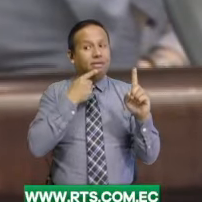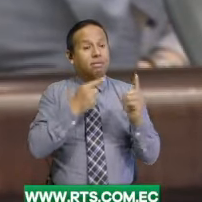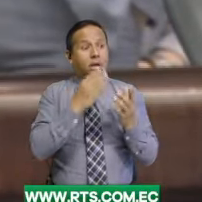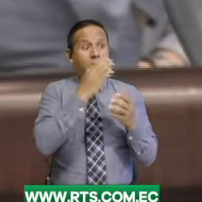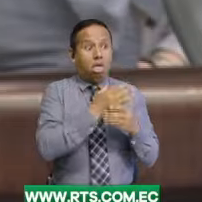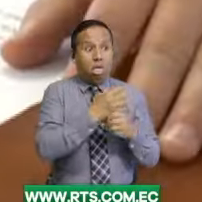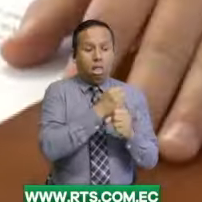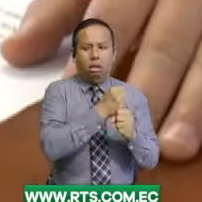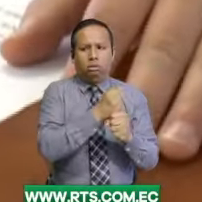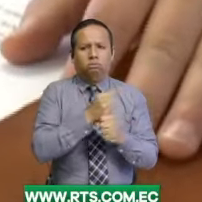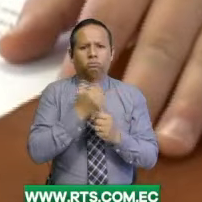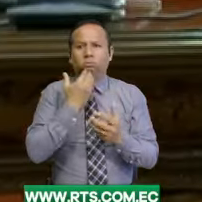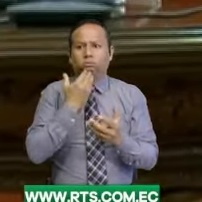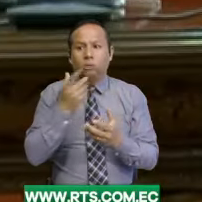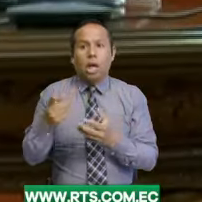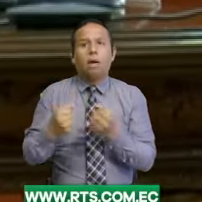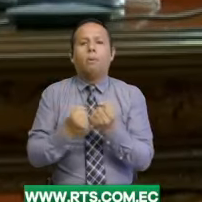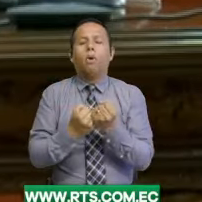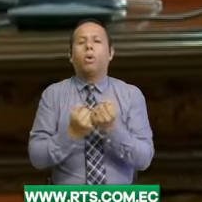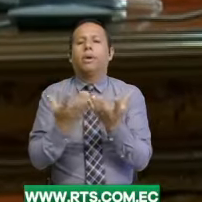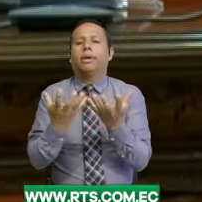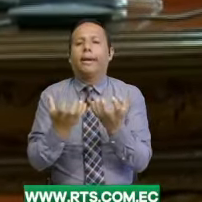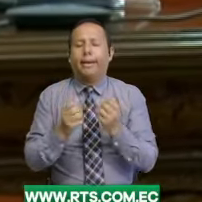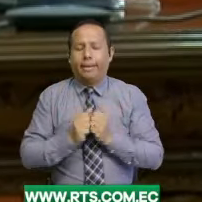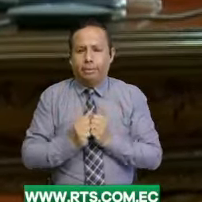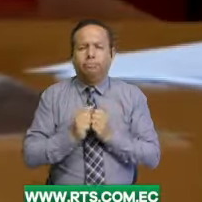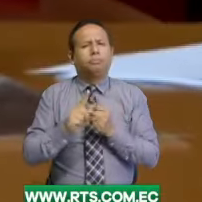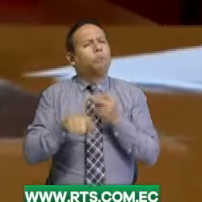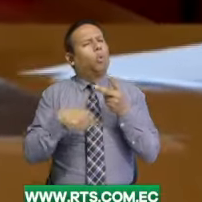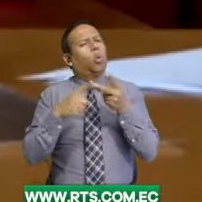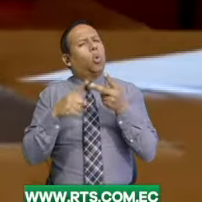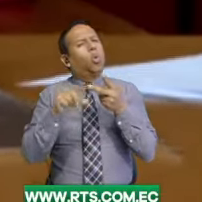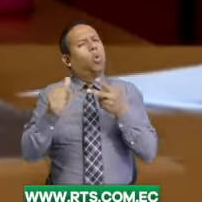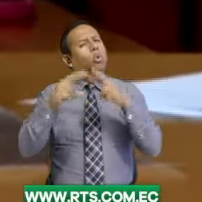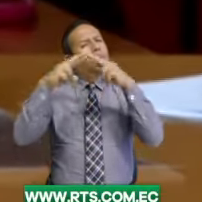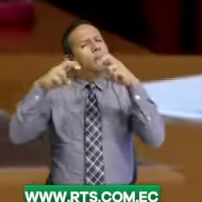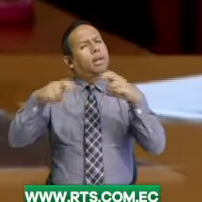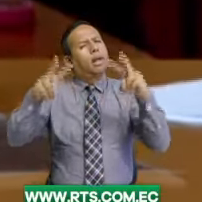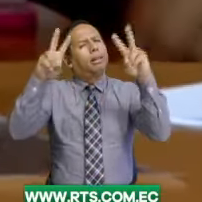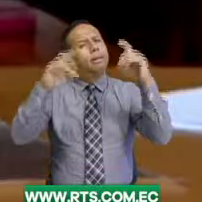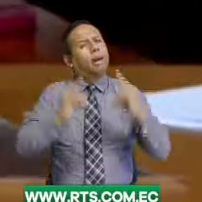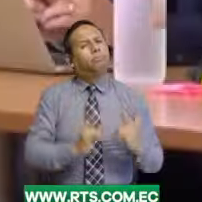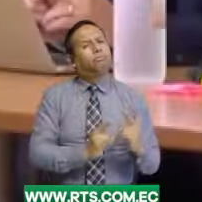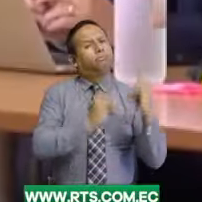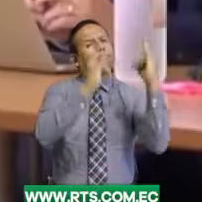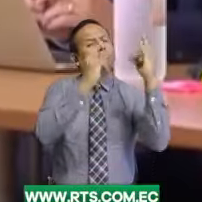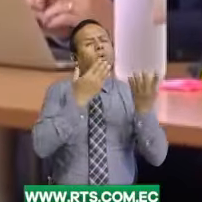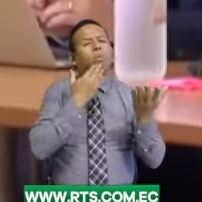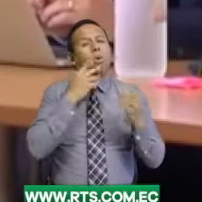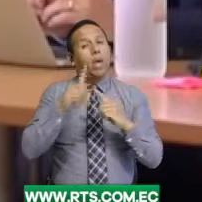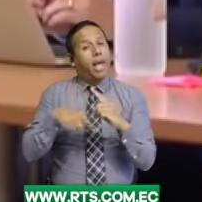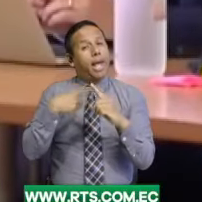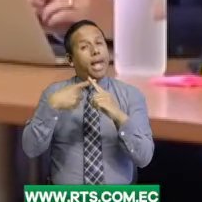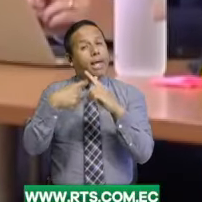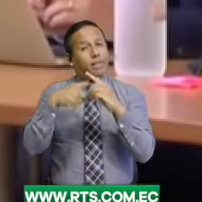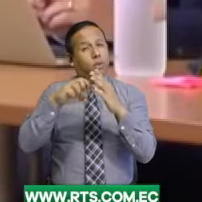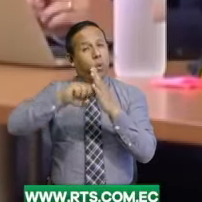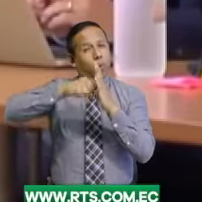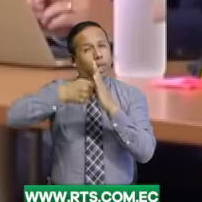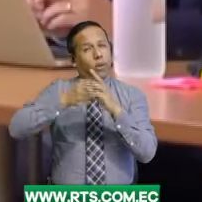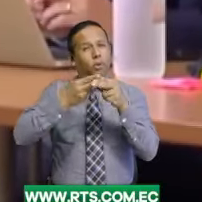destitución. Además, otro caso que se investiga si tuvo o no relación es el caso Las Torres, donde el excontralor subrogante Pablo Celi